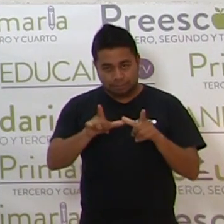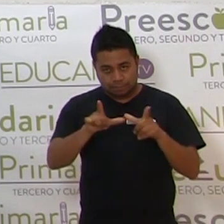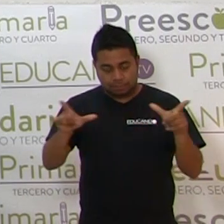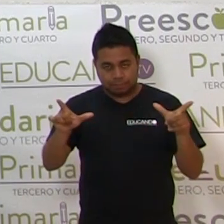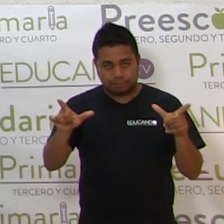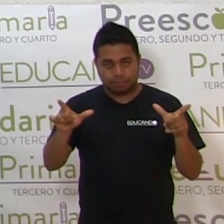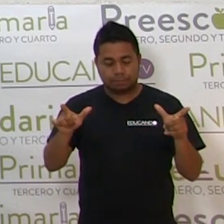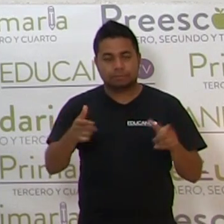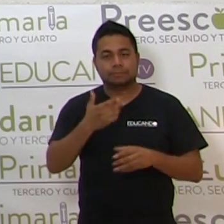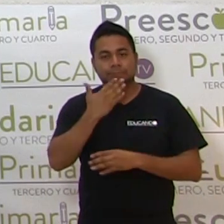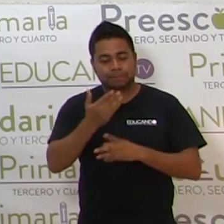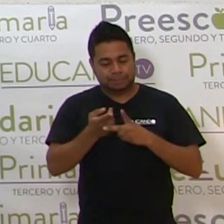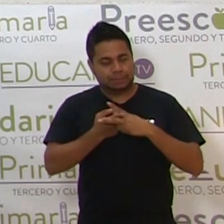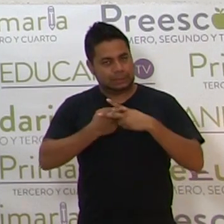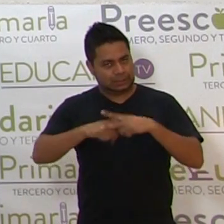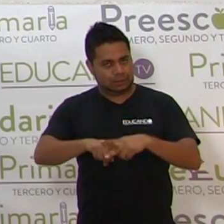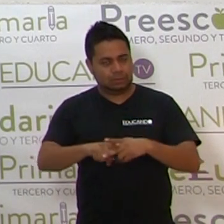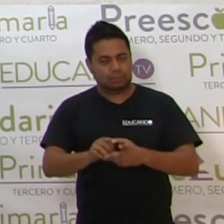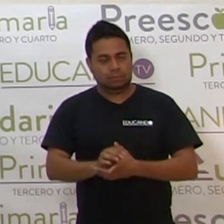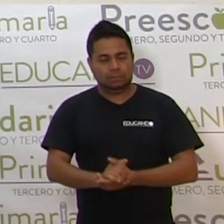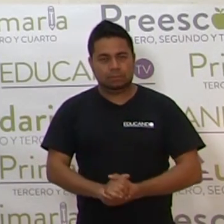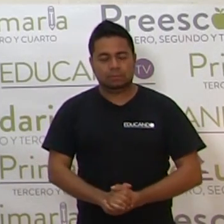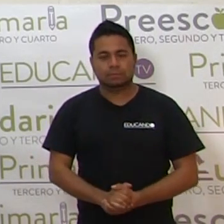listos? Comenzamos.